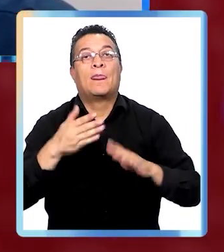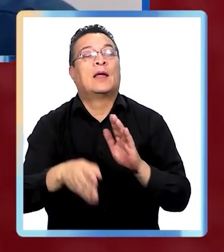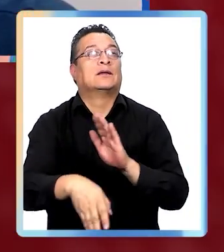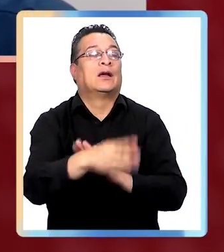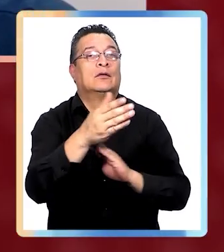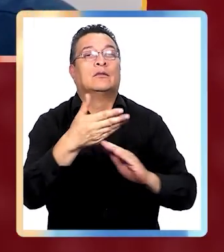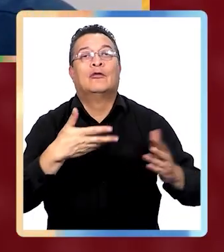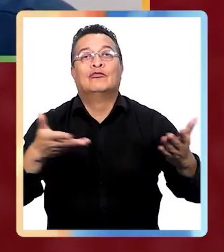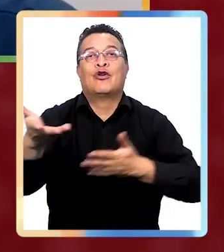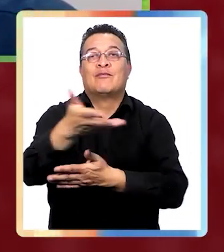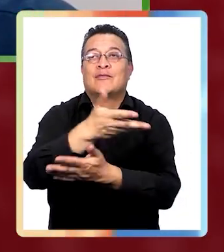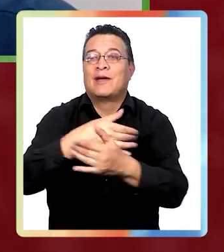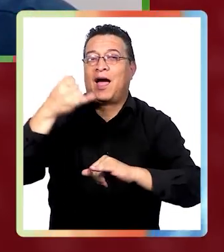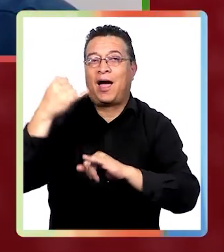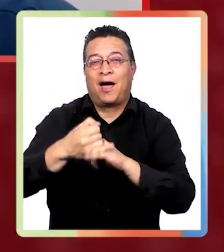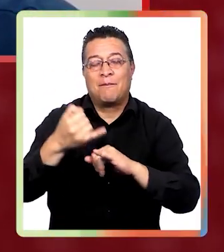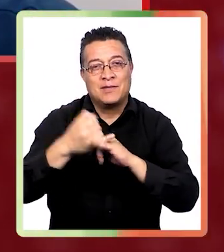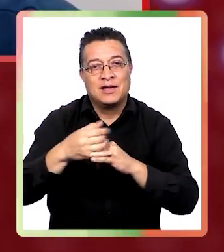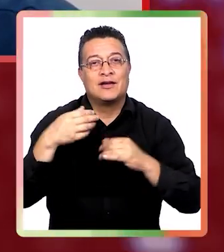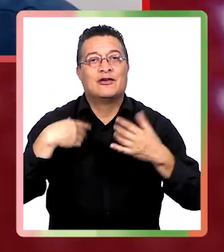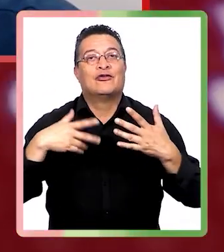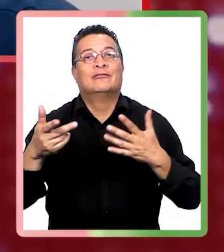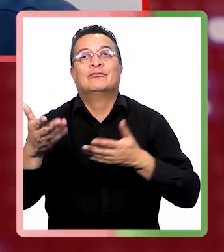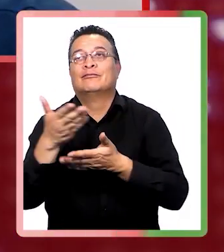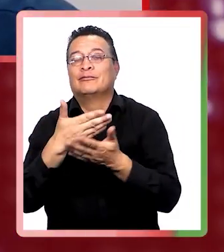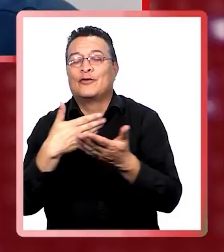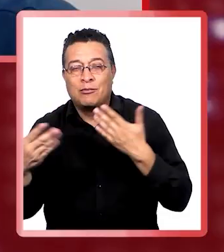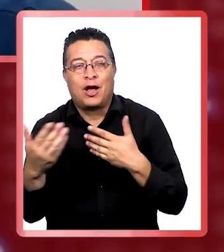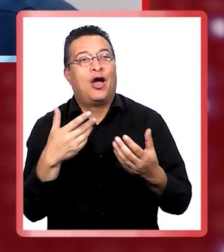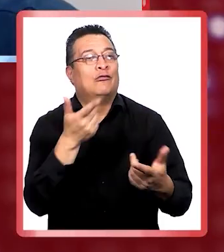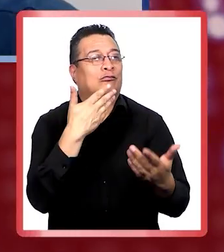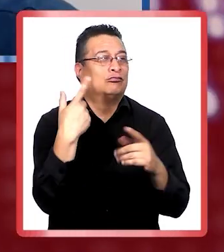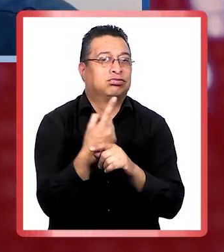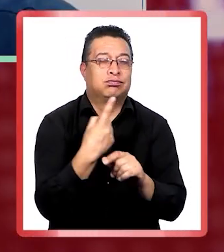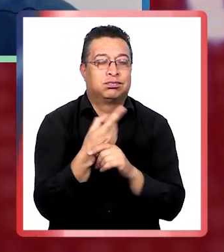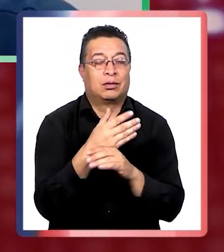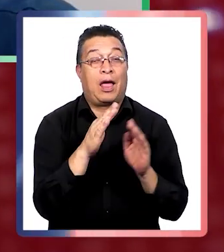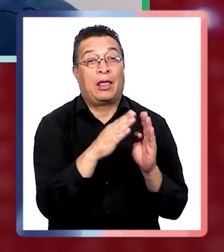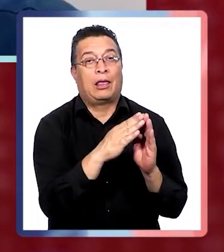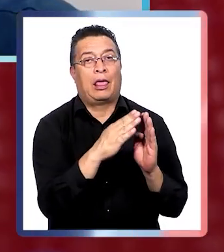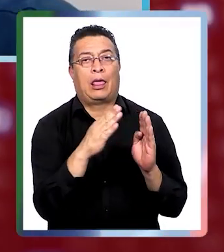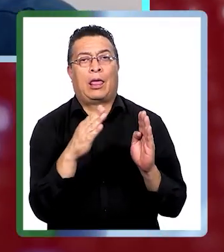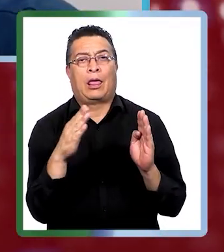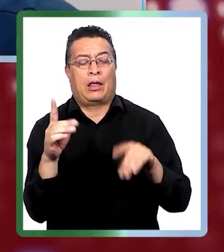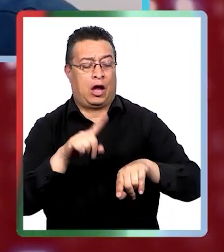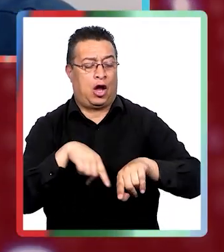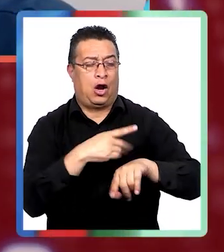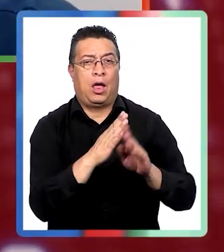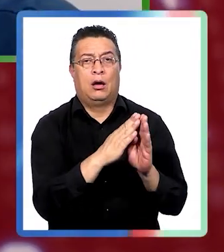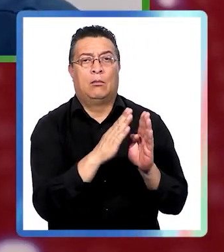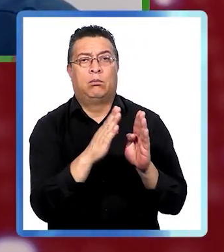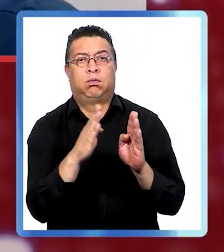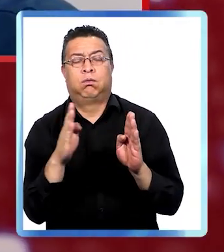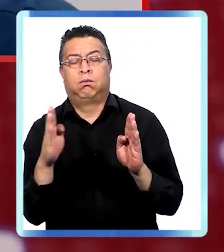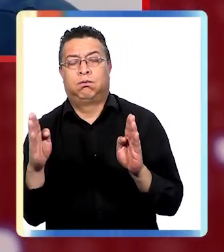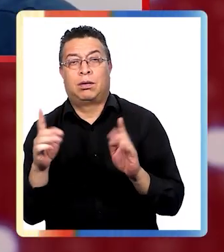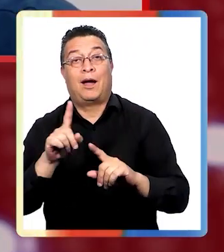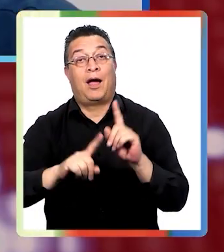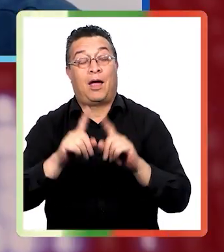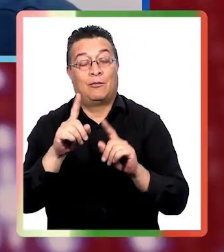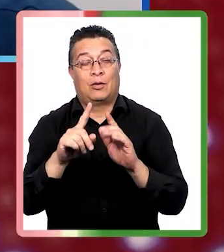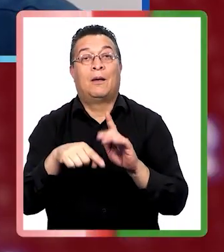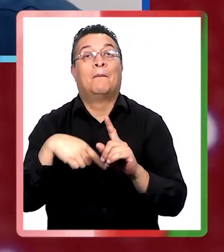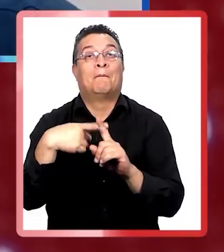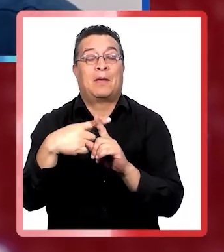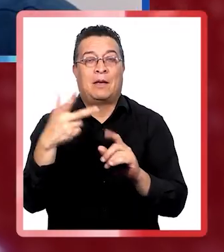básicamente salió a convivir con amigos, algún evento social y se quedó hasta tardes, horas de la noche, que probablemente eso